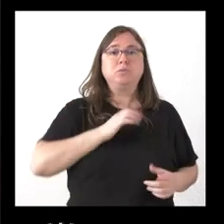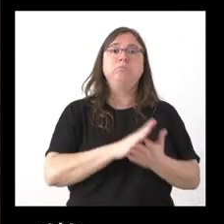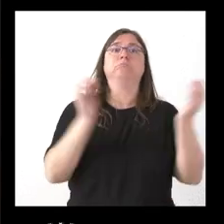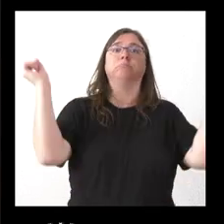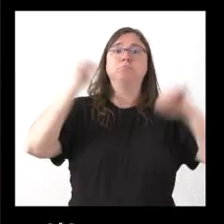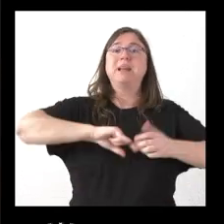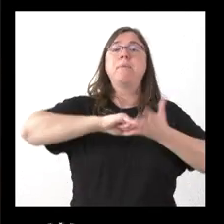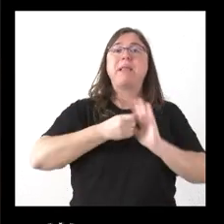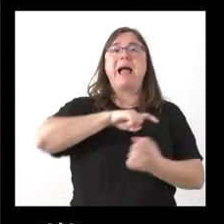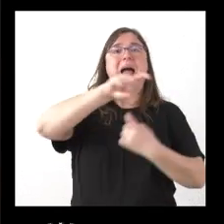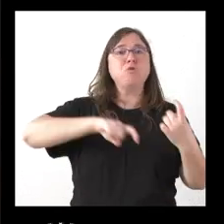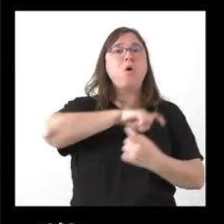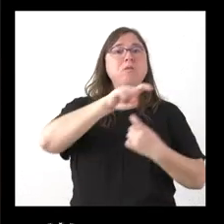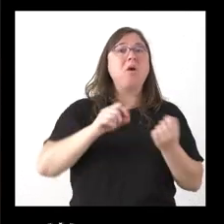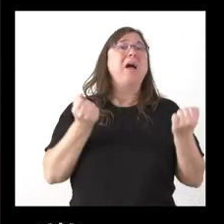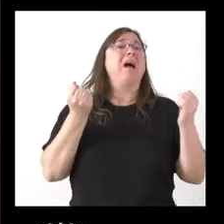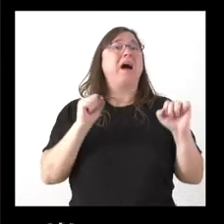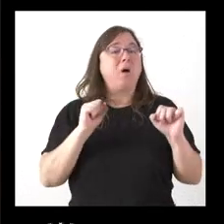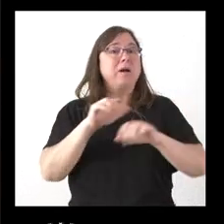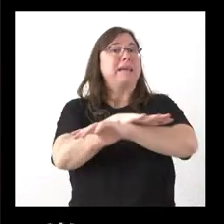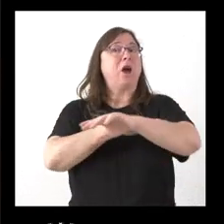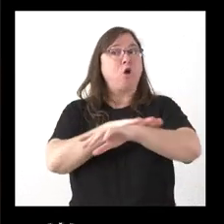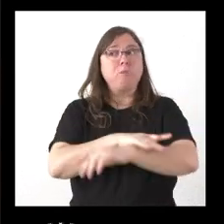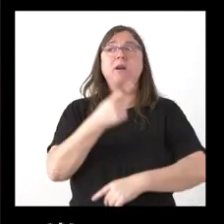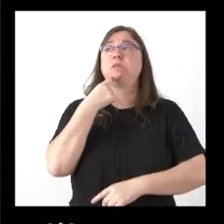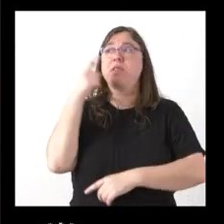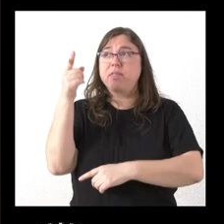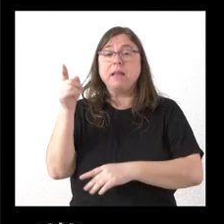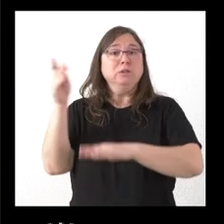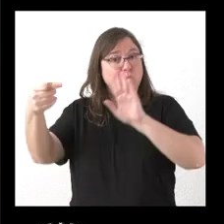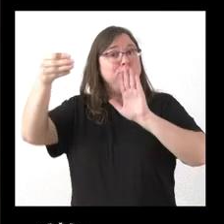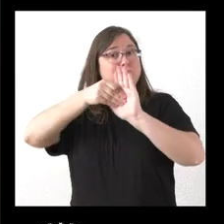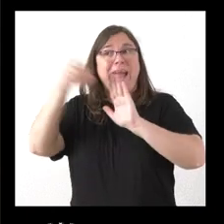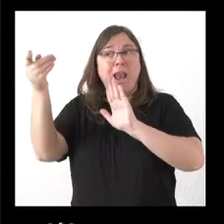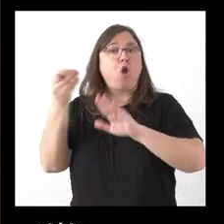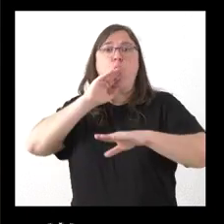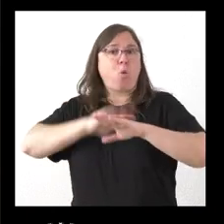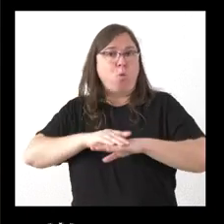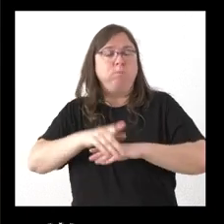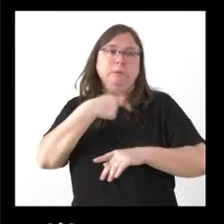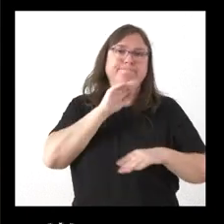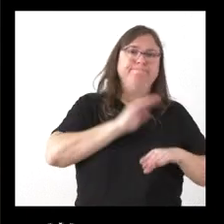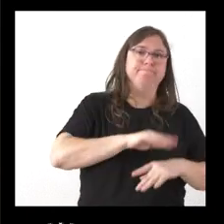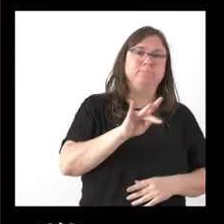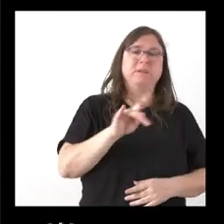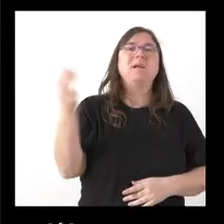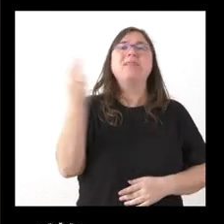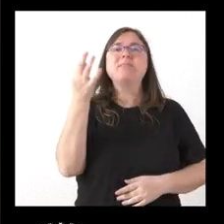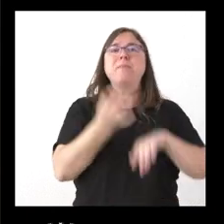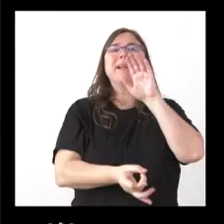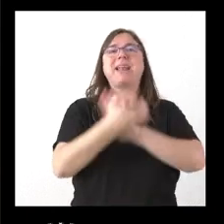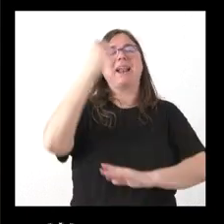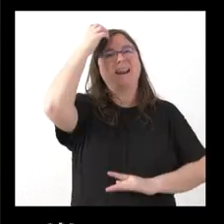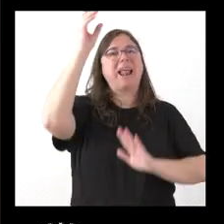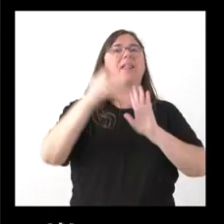este plan anual aun cuando el gobierno no ha cumplido aquello que se impuso en su propio real decreto ley y es que tenía que dictar un real decreto